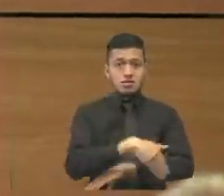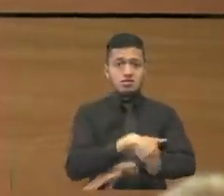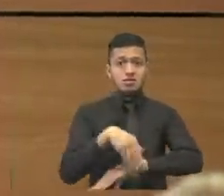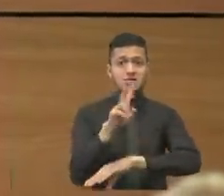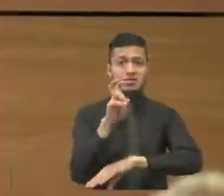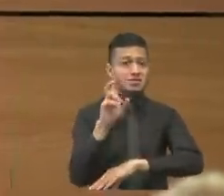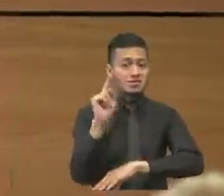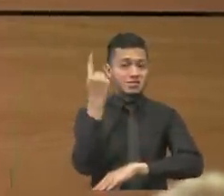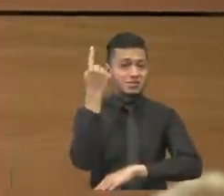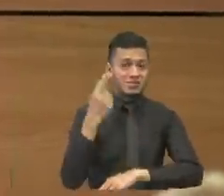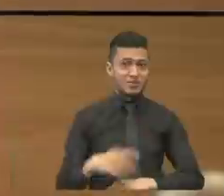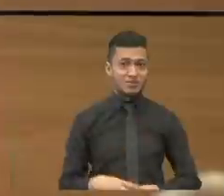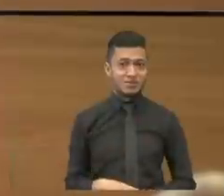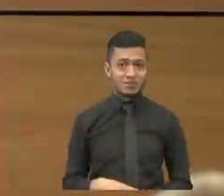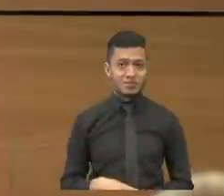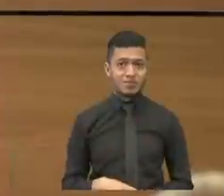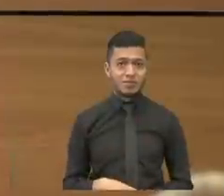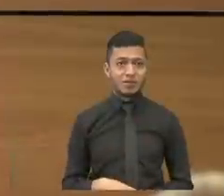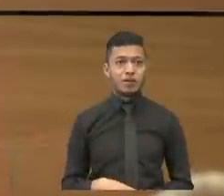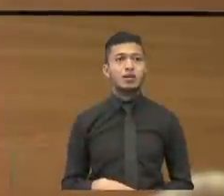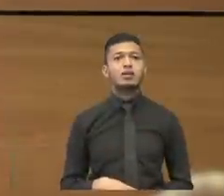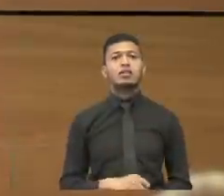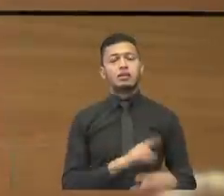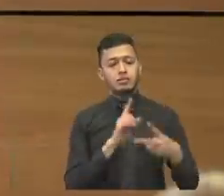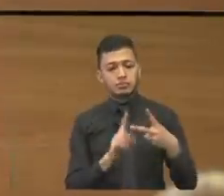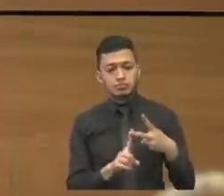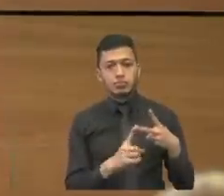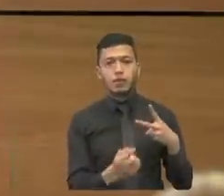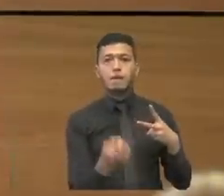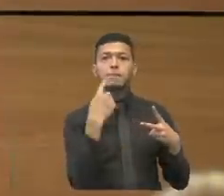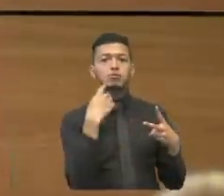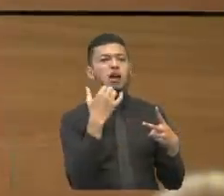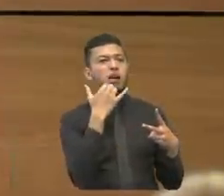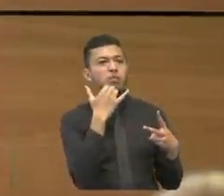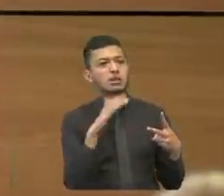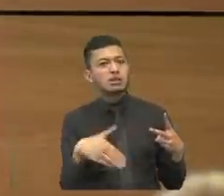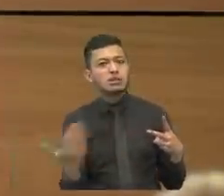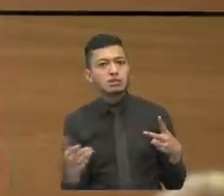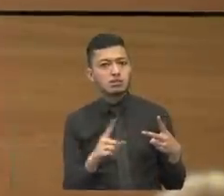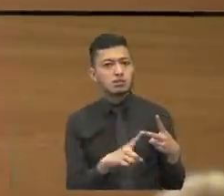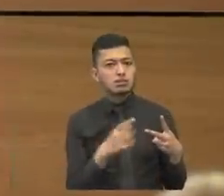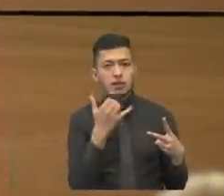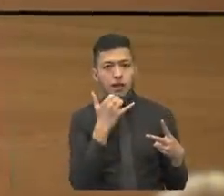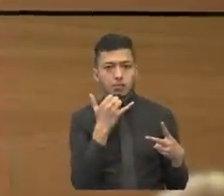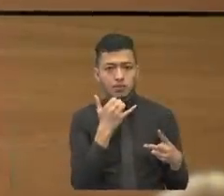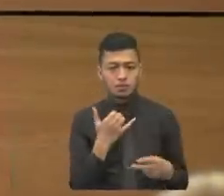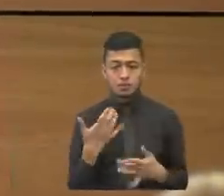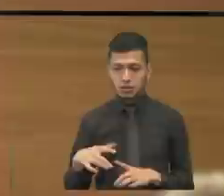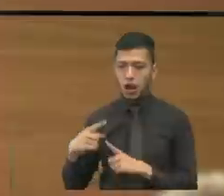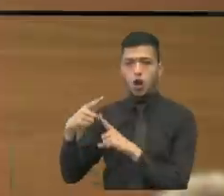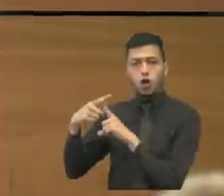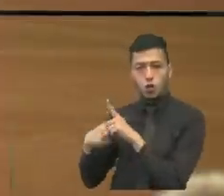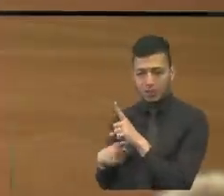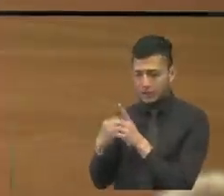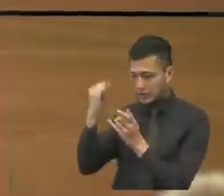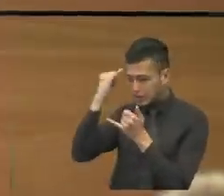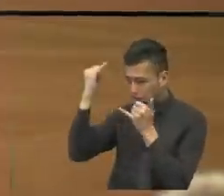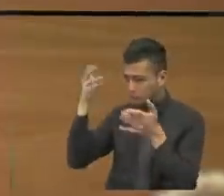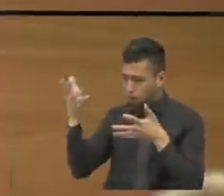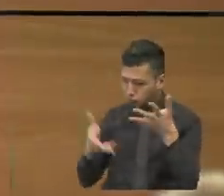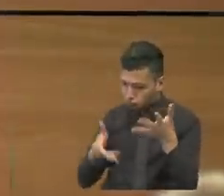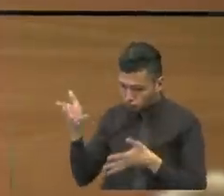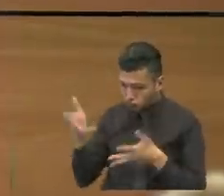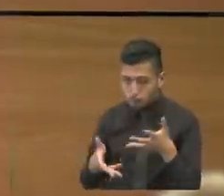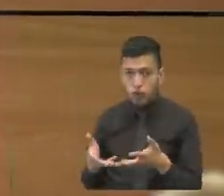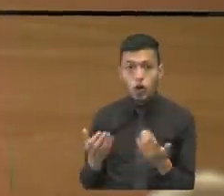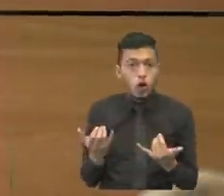¿Qué pasa ahora? Que es la otra pregunta de Sara. ¿Qué pasa ahora? Pasa que ya veníamos en un mes de co-creación. Hoy, como